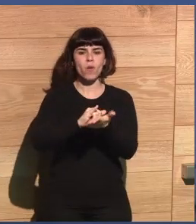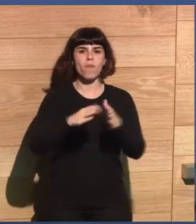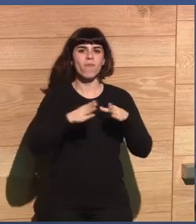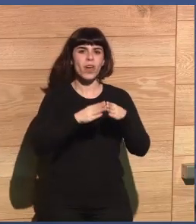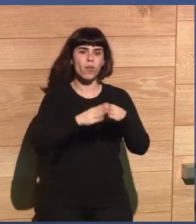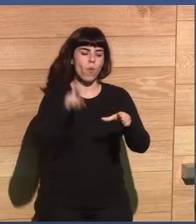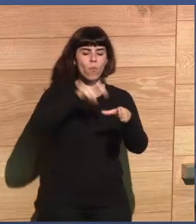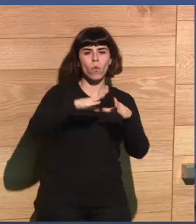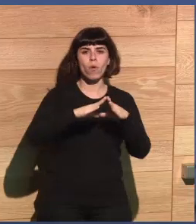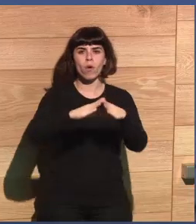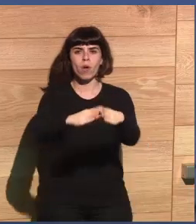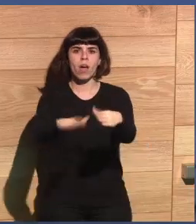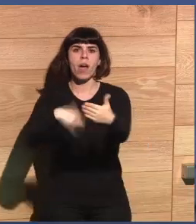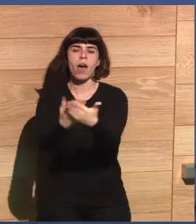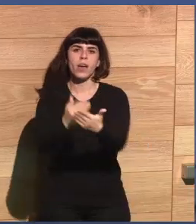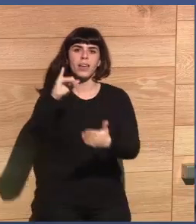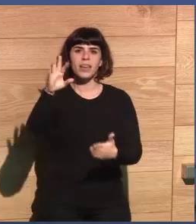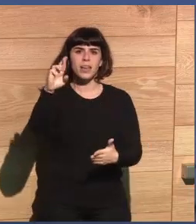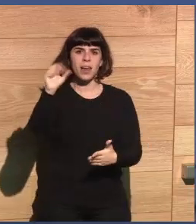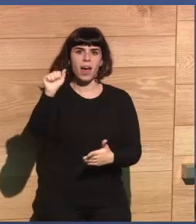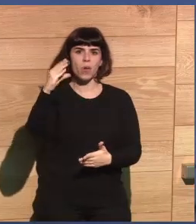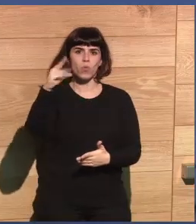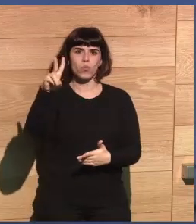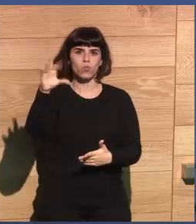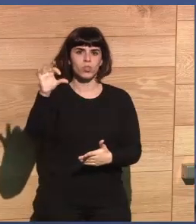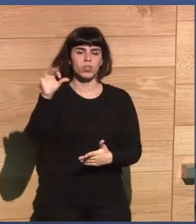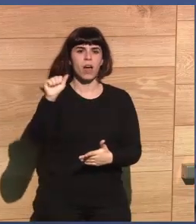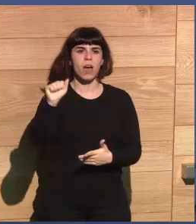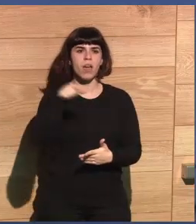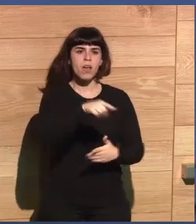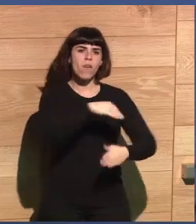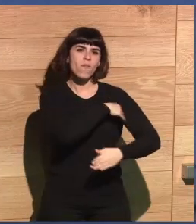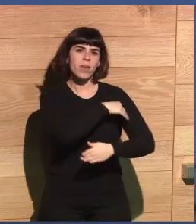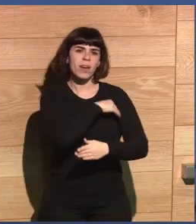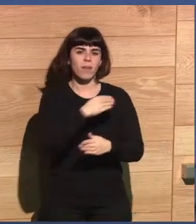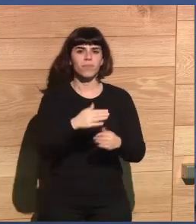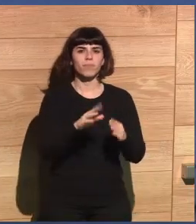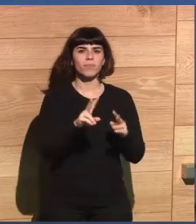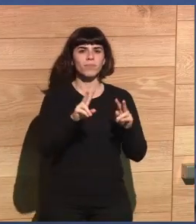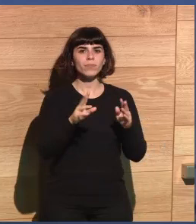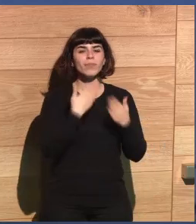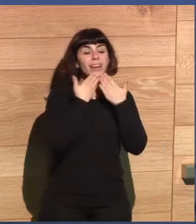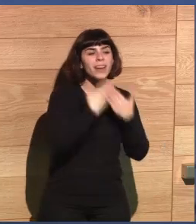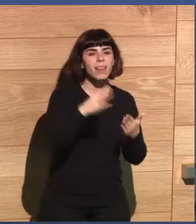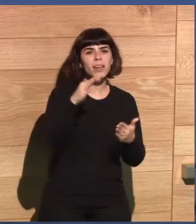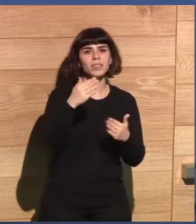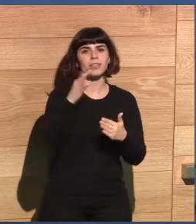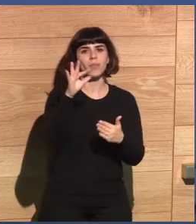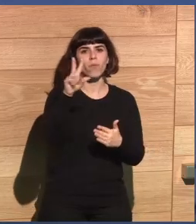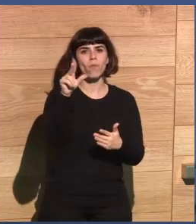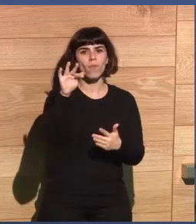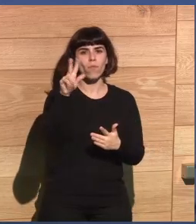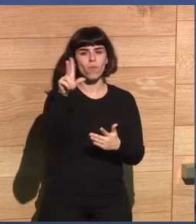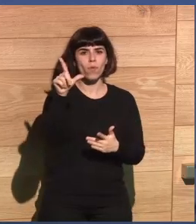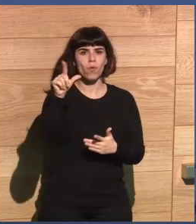de Siracusa. Lo hizo gracias a una beca que conceden a las personas más listas y estudiosas, la beca Fulbright, y fue la primera